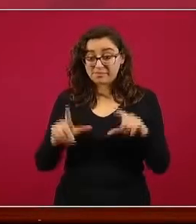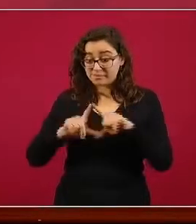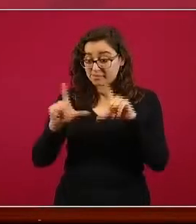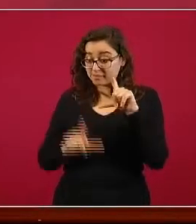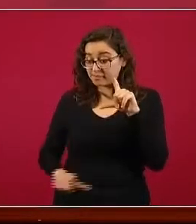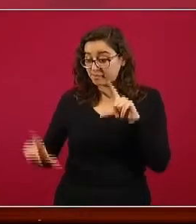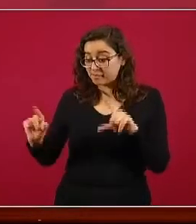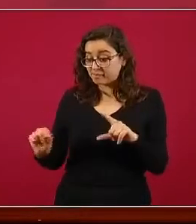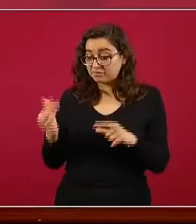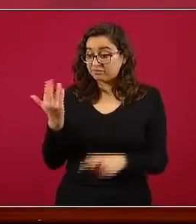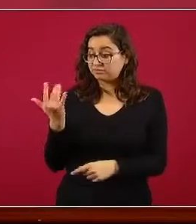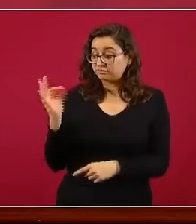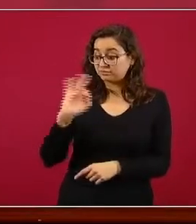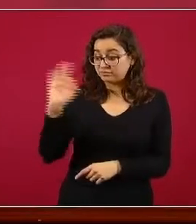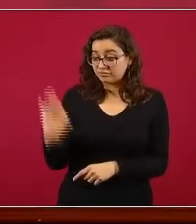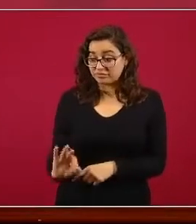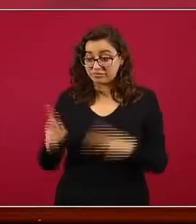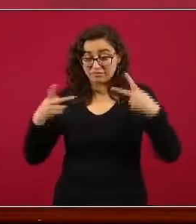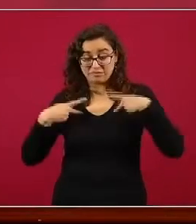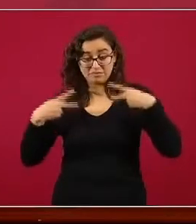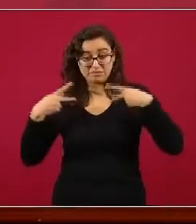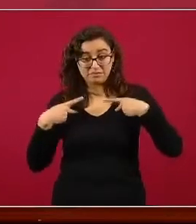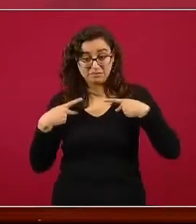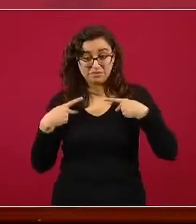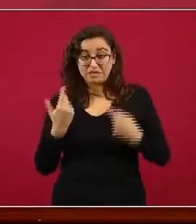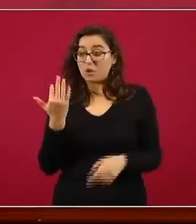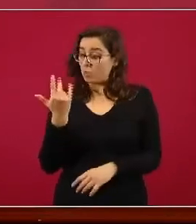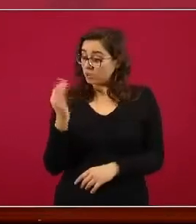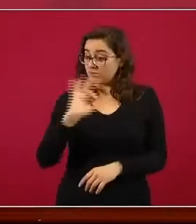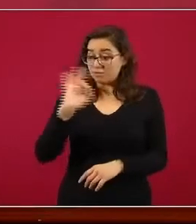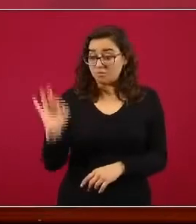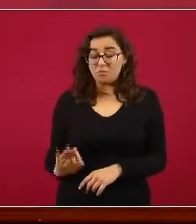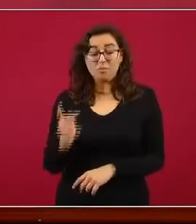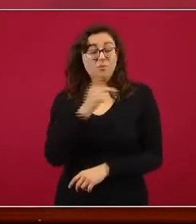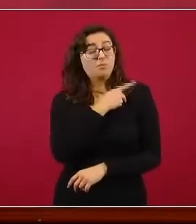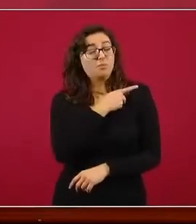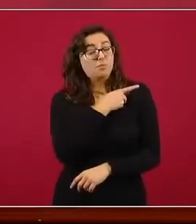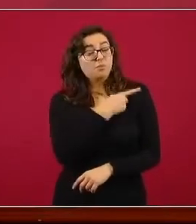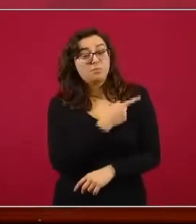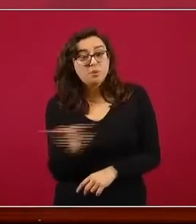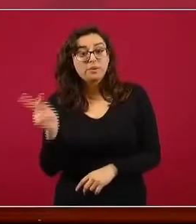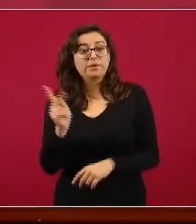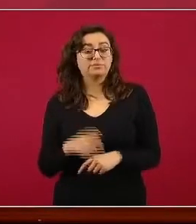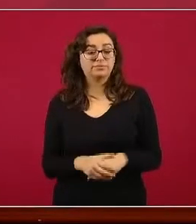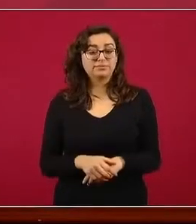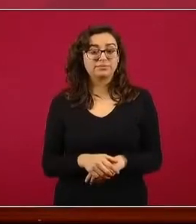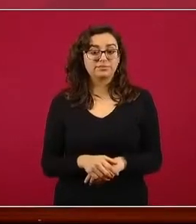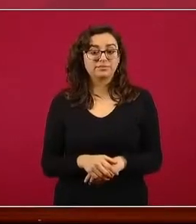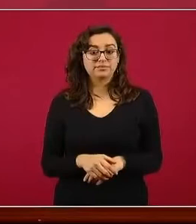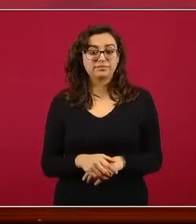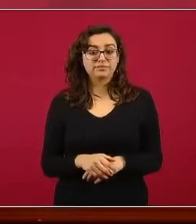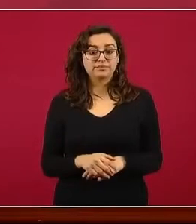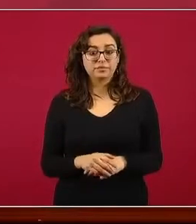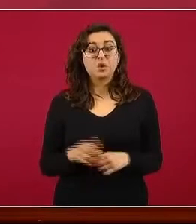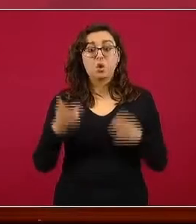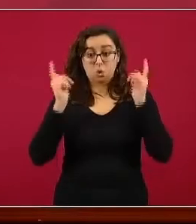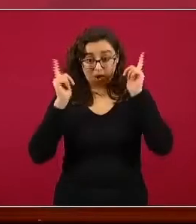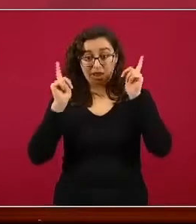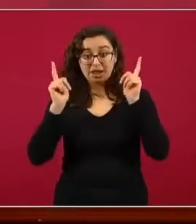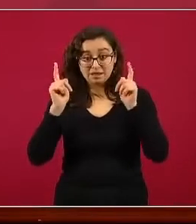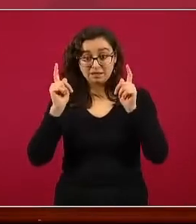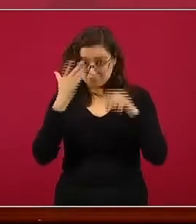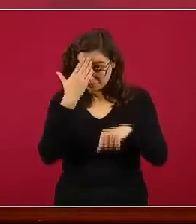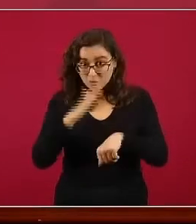población mexicana, la mitad, vive en condiciones de pobreza. Espero que a nadie se le haya olvidado